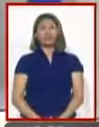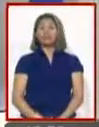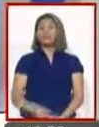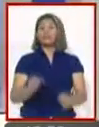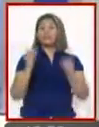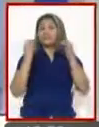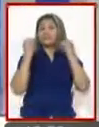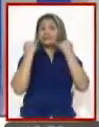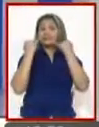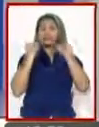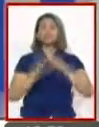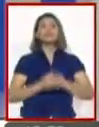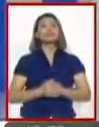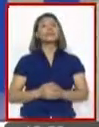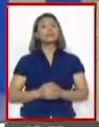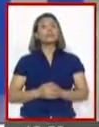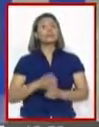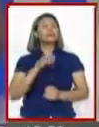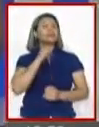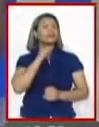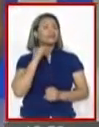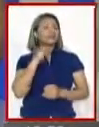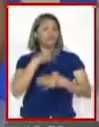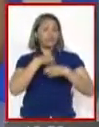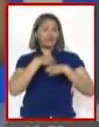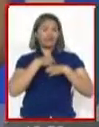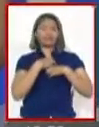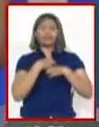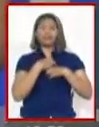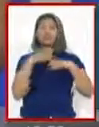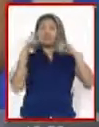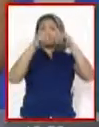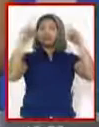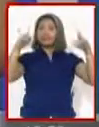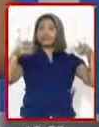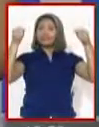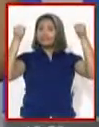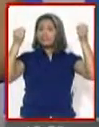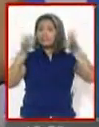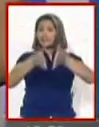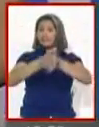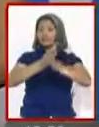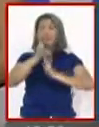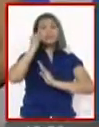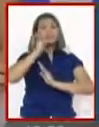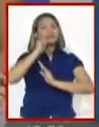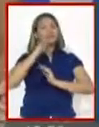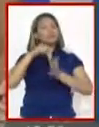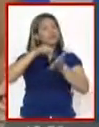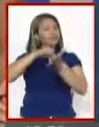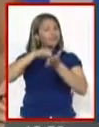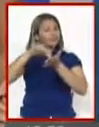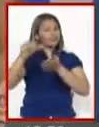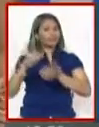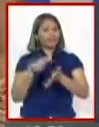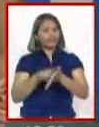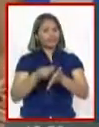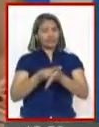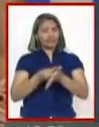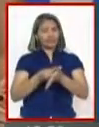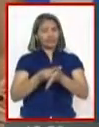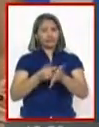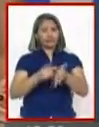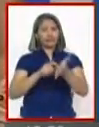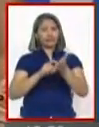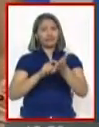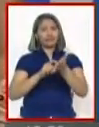Y atención con la siguiente información, porque un sacerdote protestó con una pancarta en mano pidiendo de que una mujer pueda cancelarle el dinero que le debe